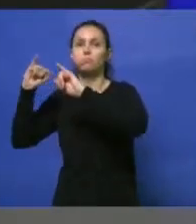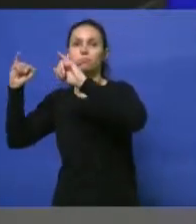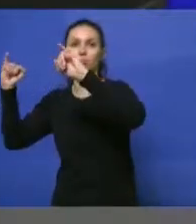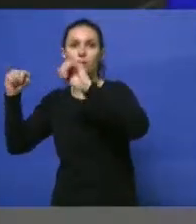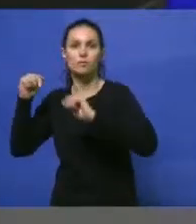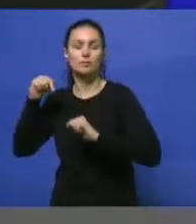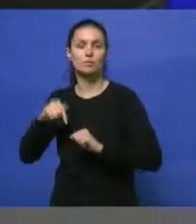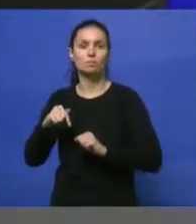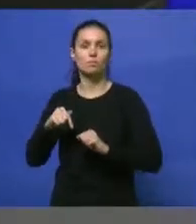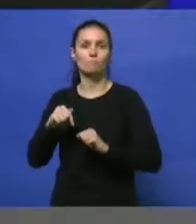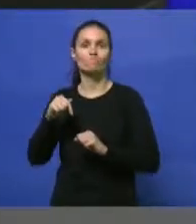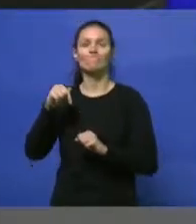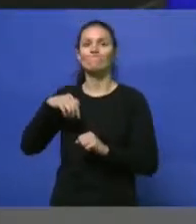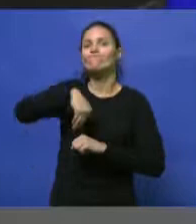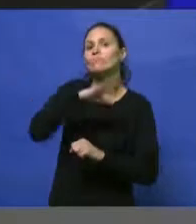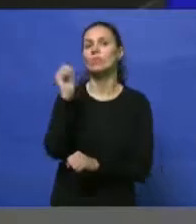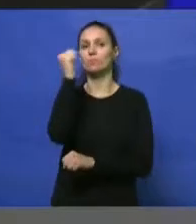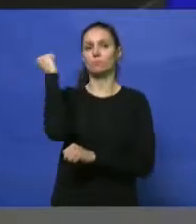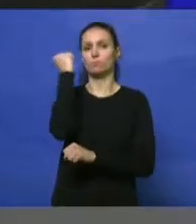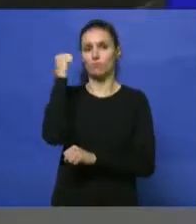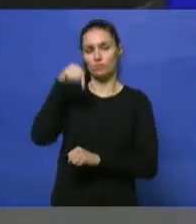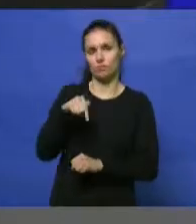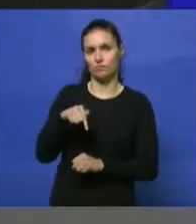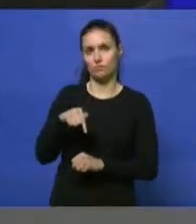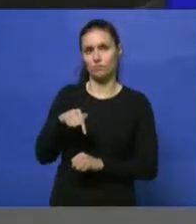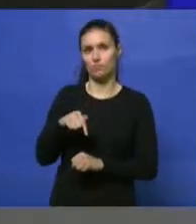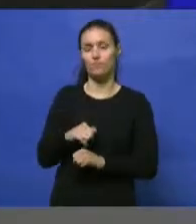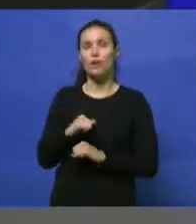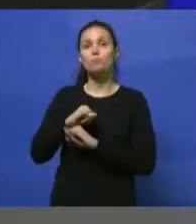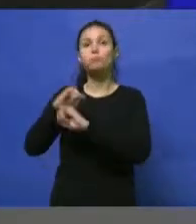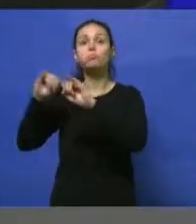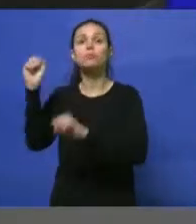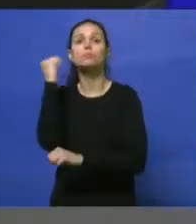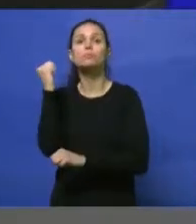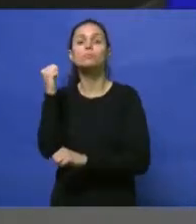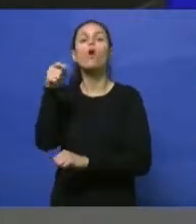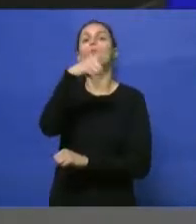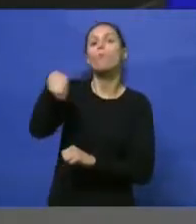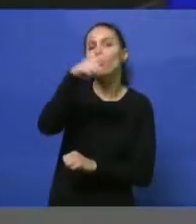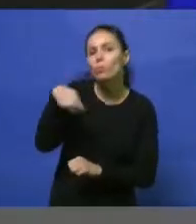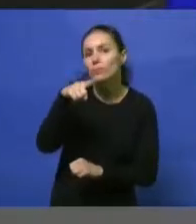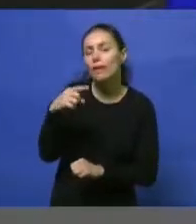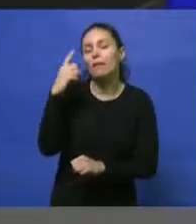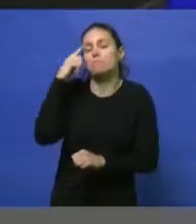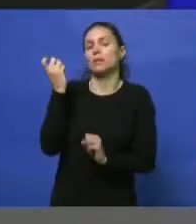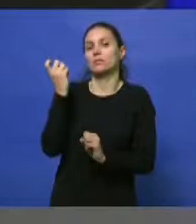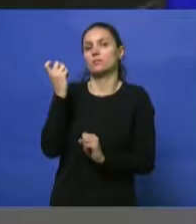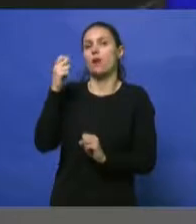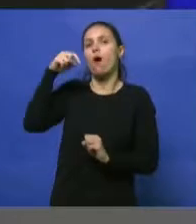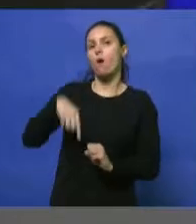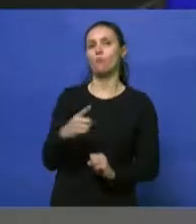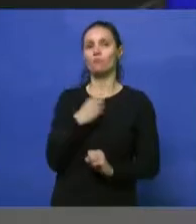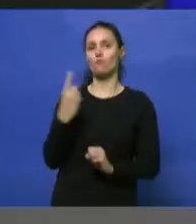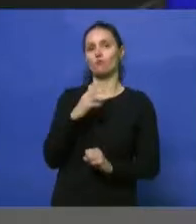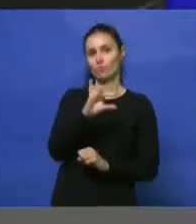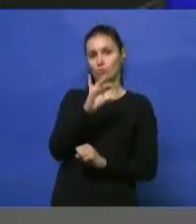supera al resto. Normalmente la importancia de la información lo dejamos a tu consideración, pero en este caso ha sido la nuestra,